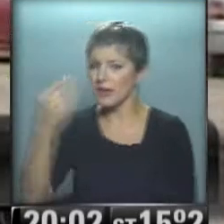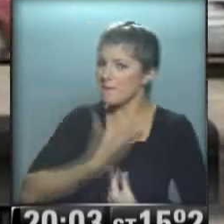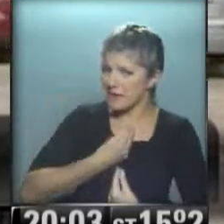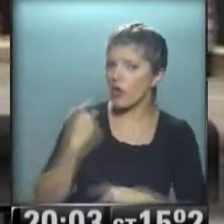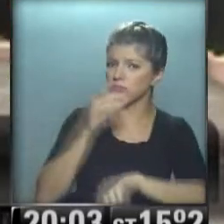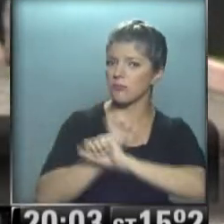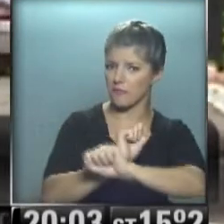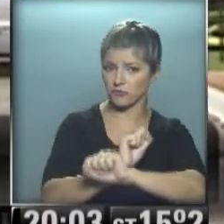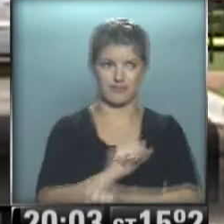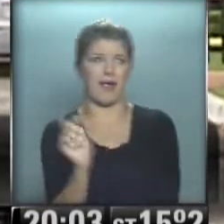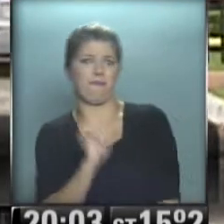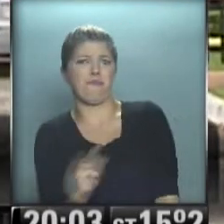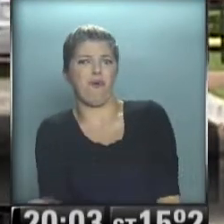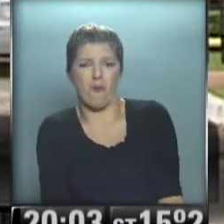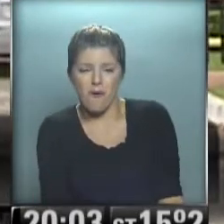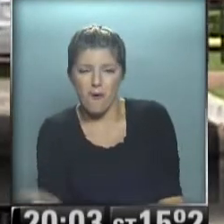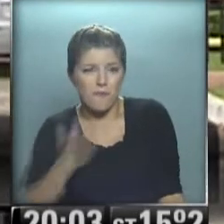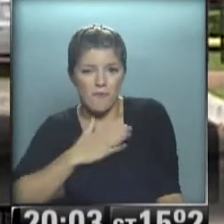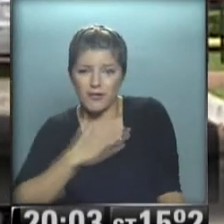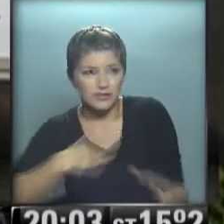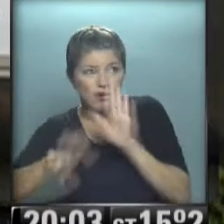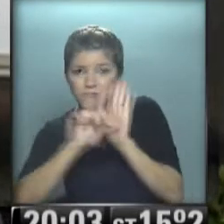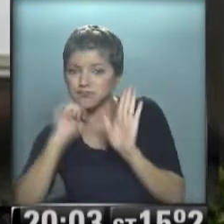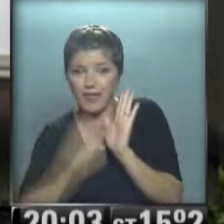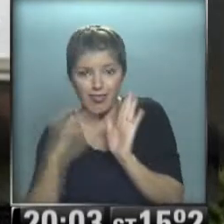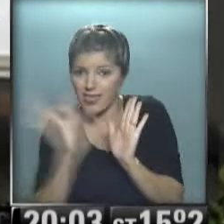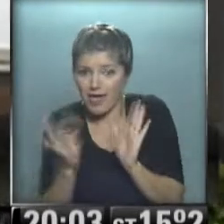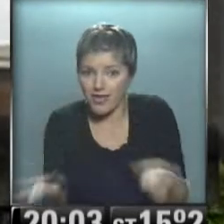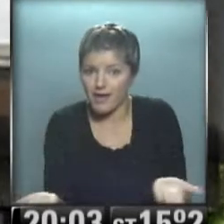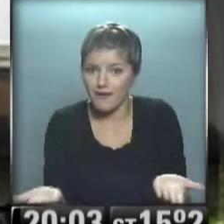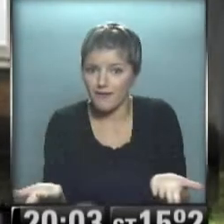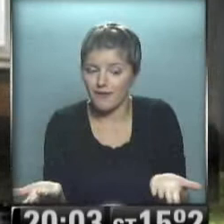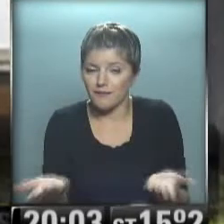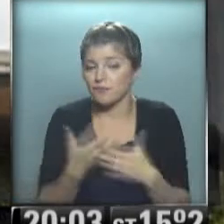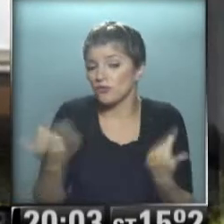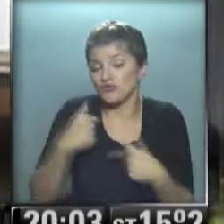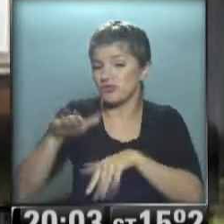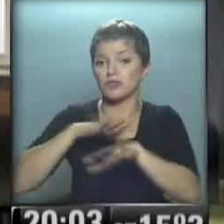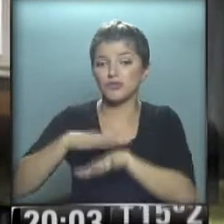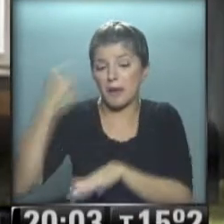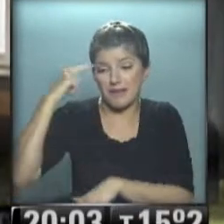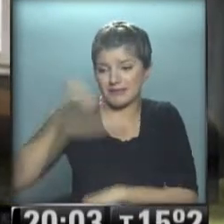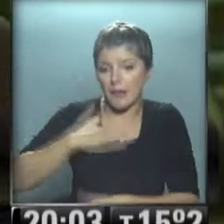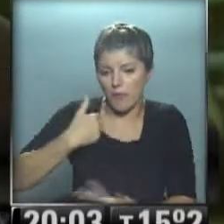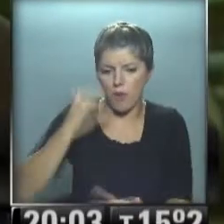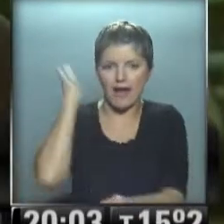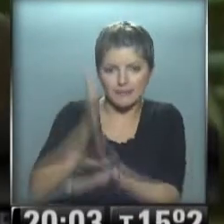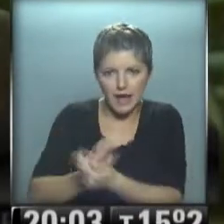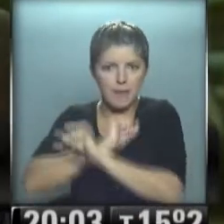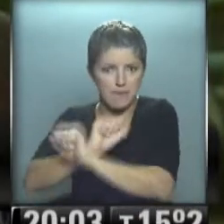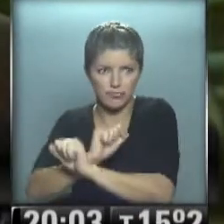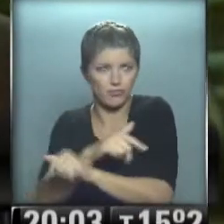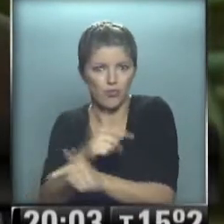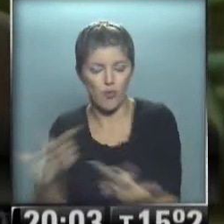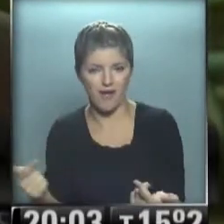preso? Tampoco, mucho menos, porque no he cometido ningún delito y no tengo ninguna situación que se me pueda imputar en la cual